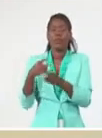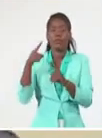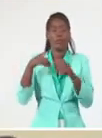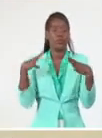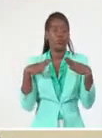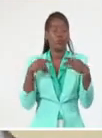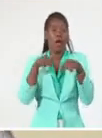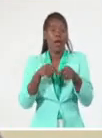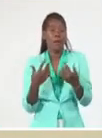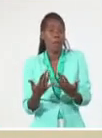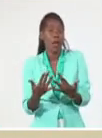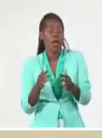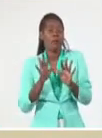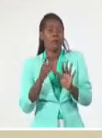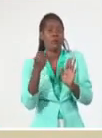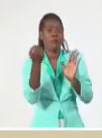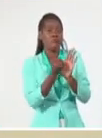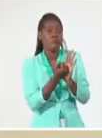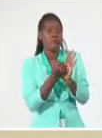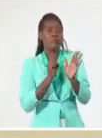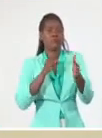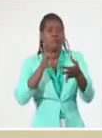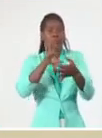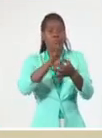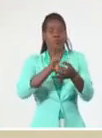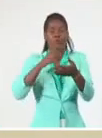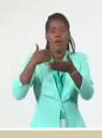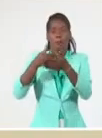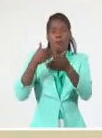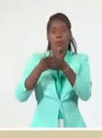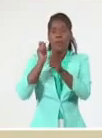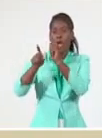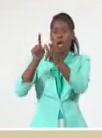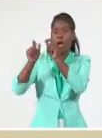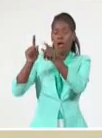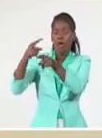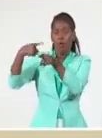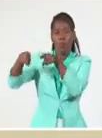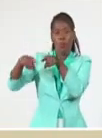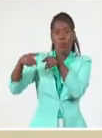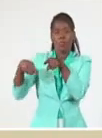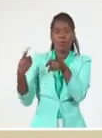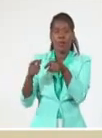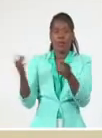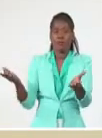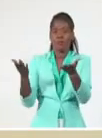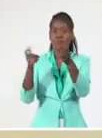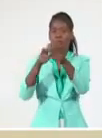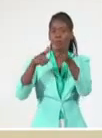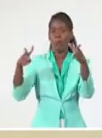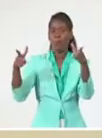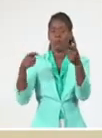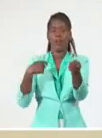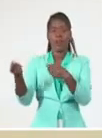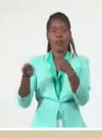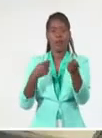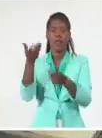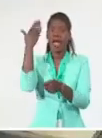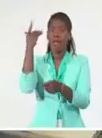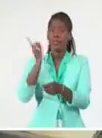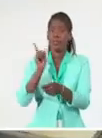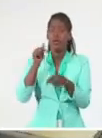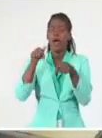ahora comparadas a empresas mayoristas es decir que tenemos una mejor posibilidad de ahora de la que teníamos antes